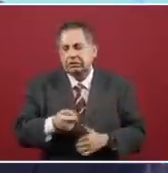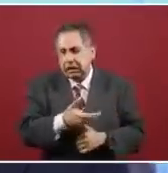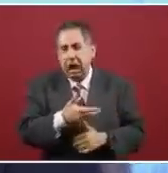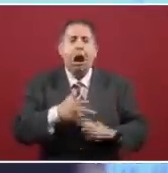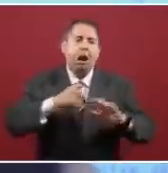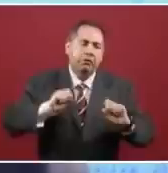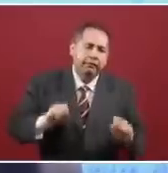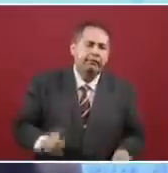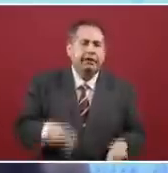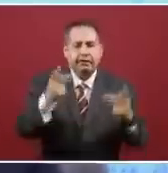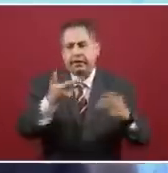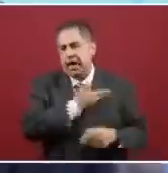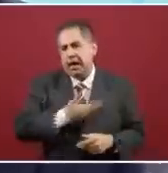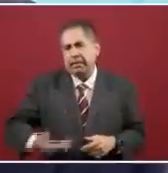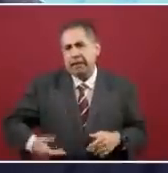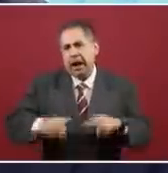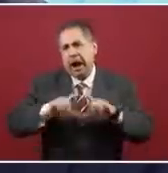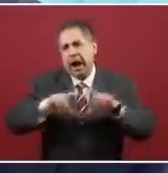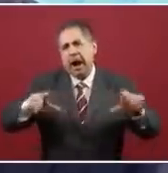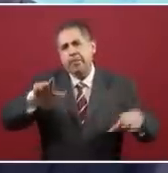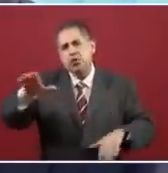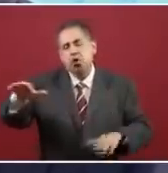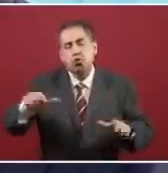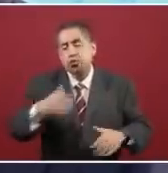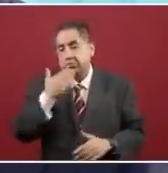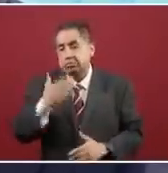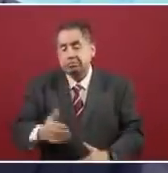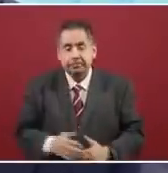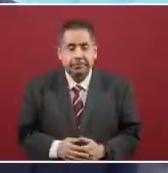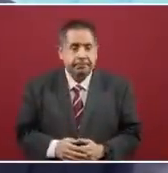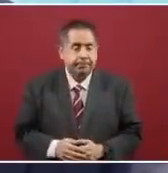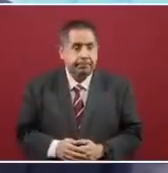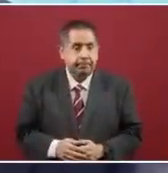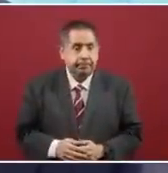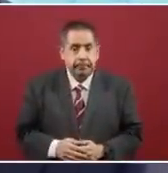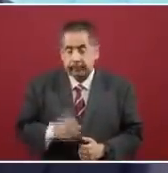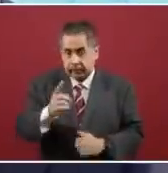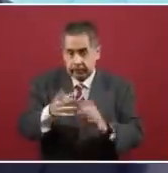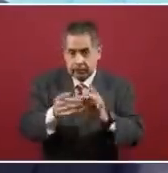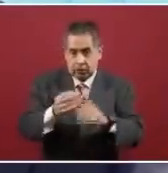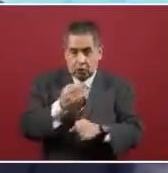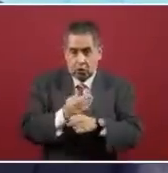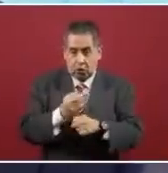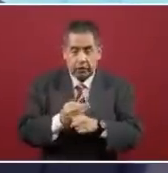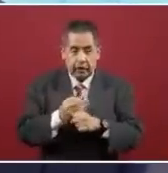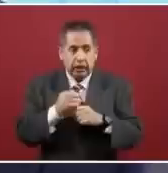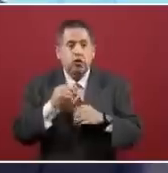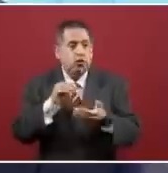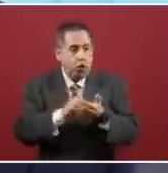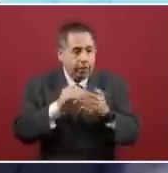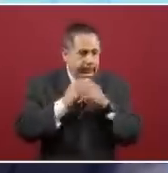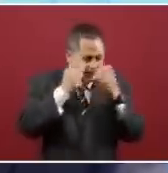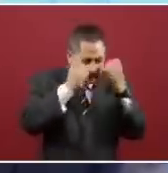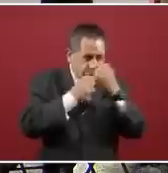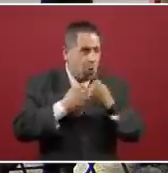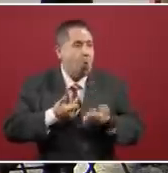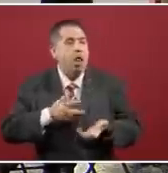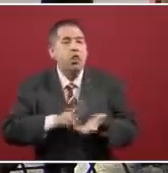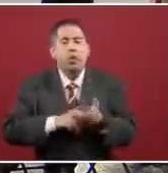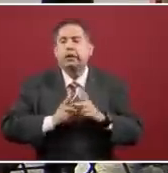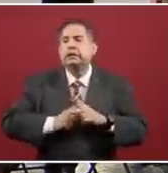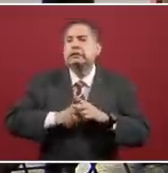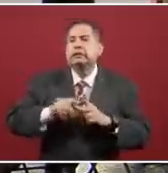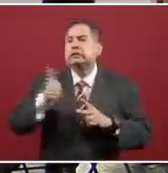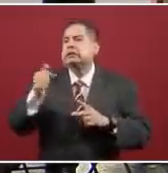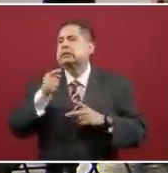presidencial. Quisiera recalcar que al momento nos encontramos en el estudio de mercado y en el avalúo del